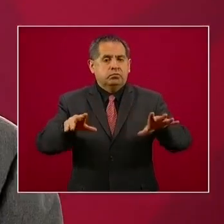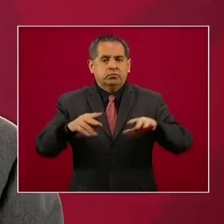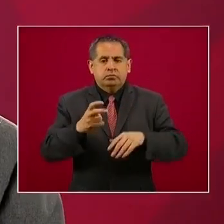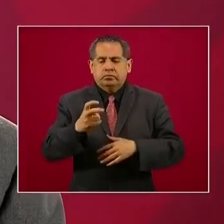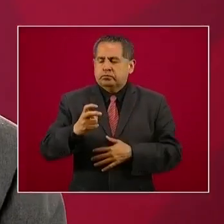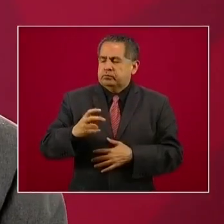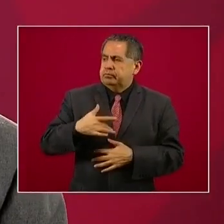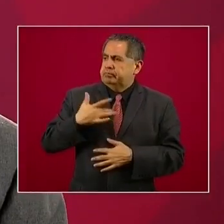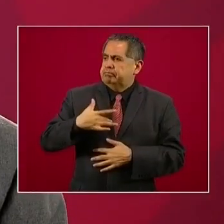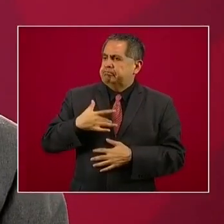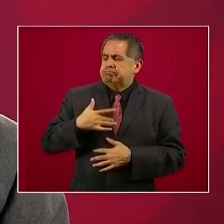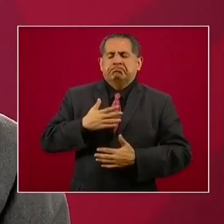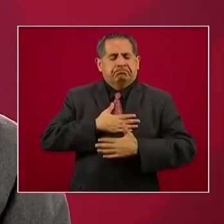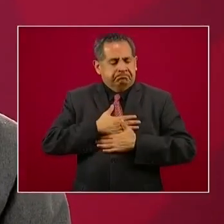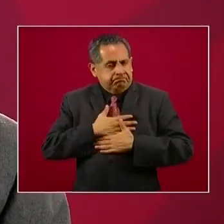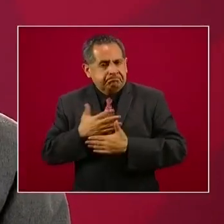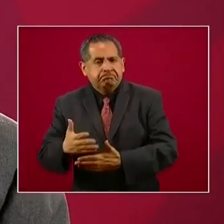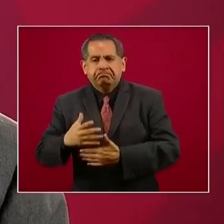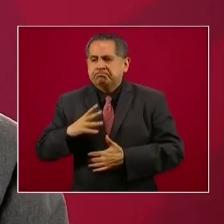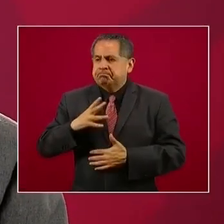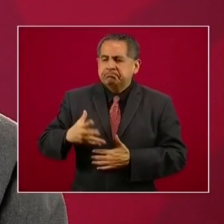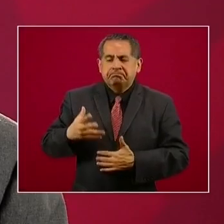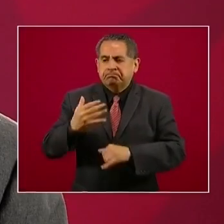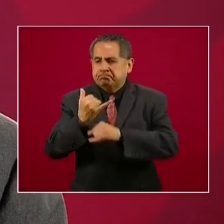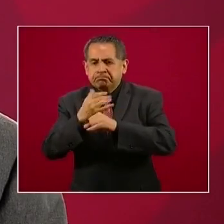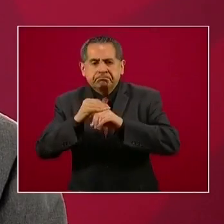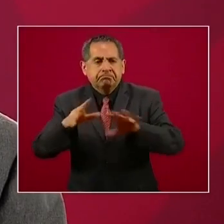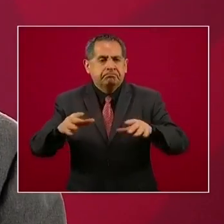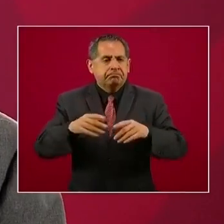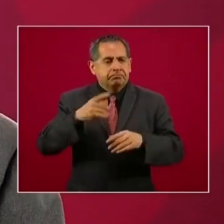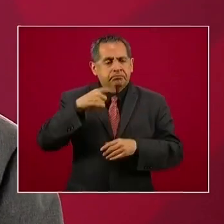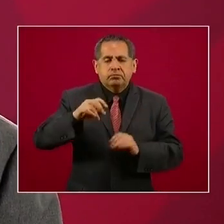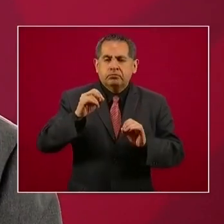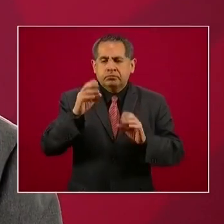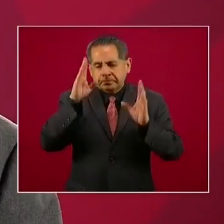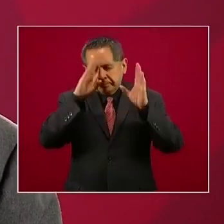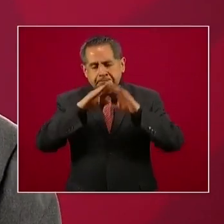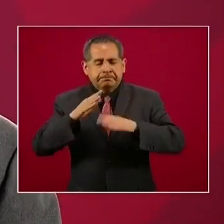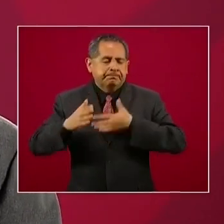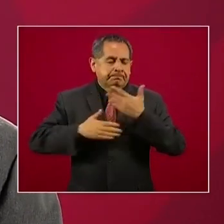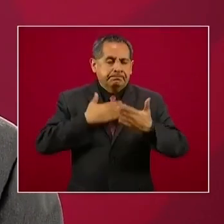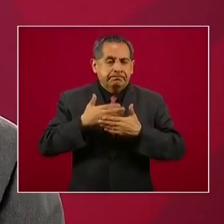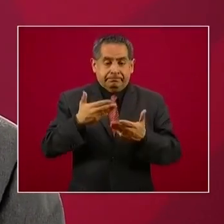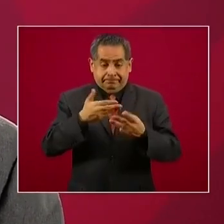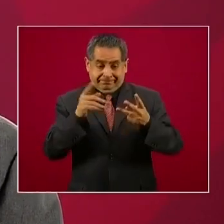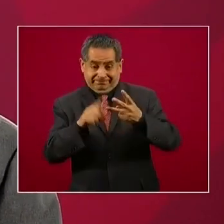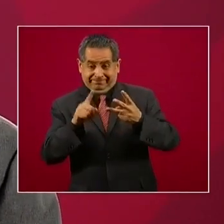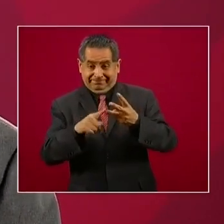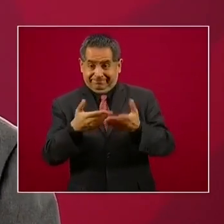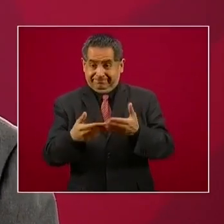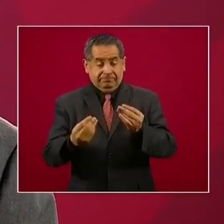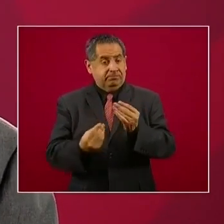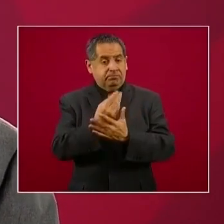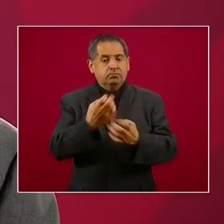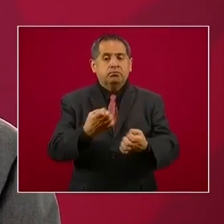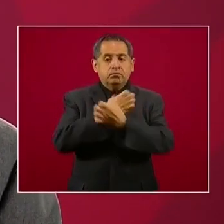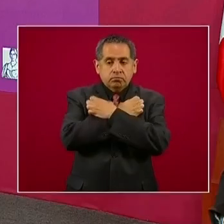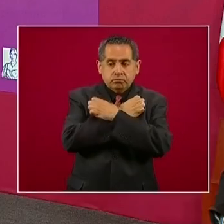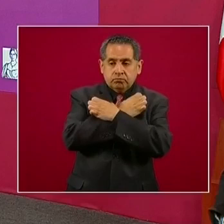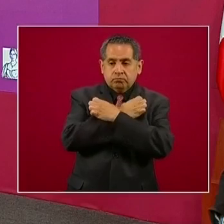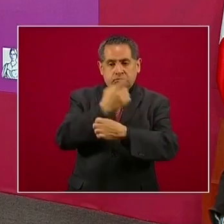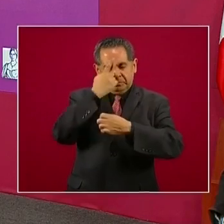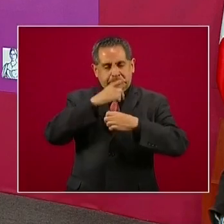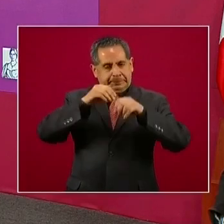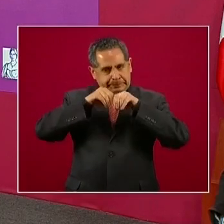orgullo poder servir con información entretenimiento y ahora educación a todas nuestras audiencias